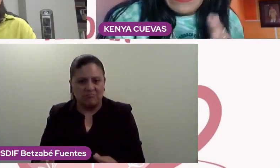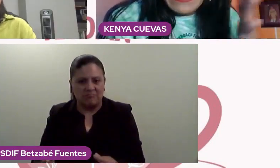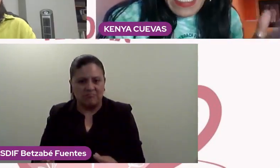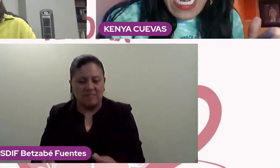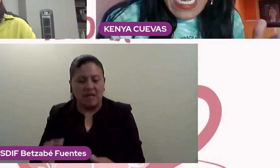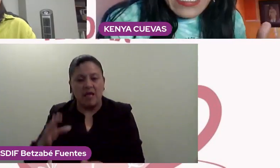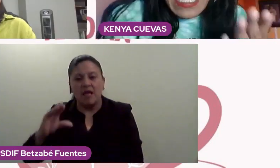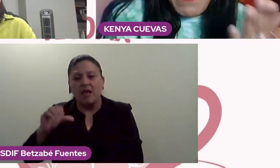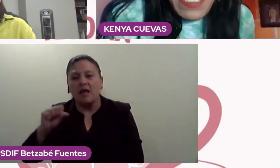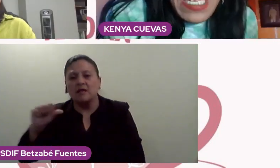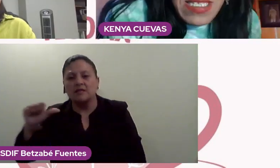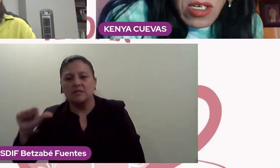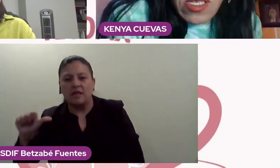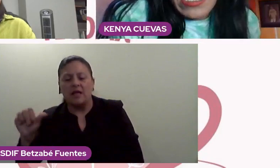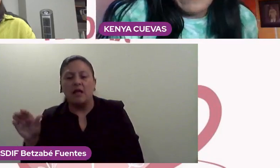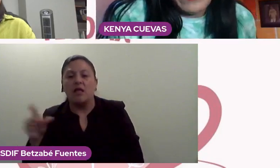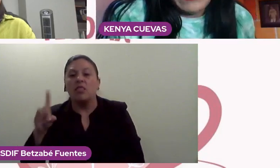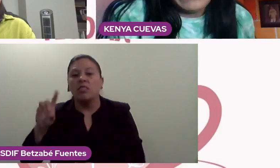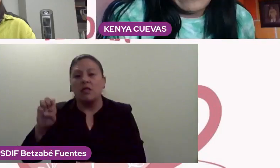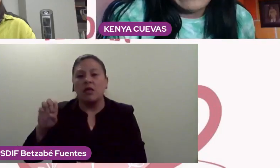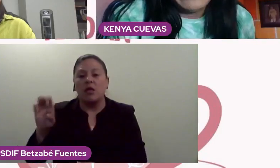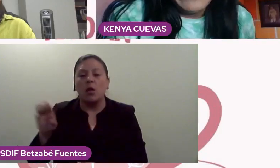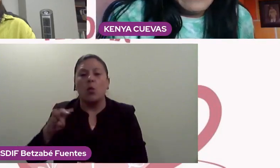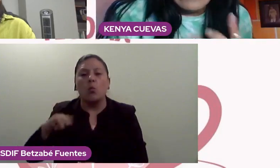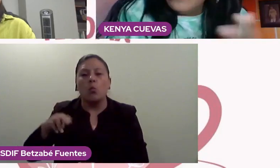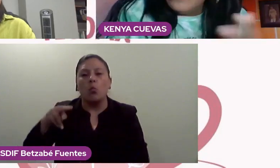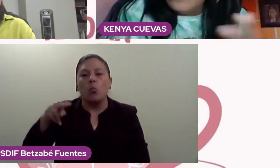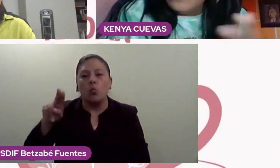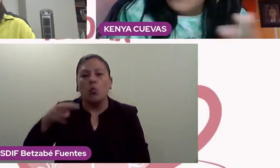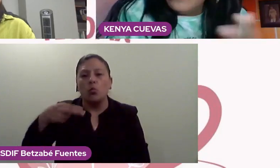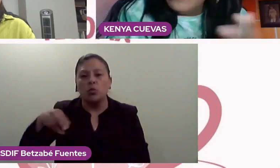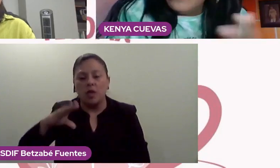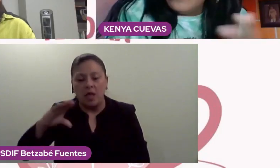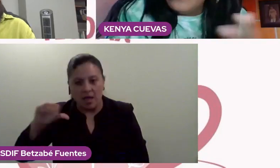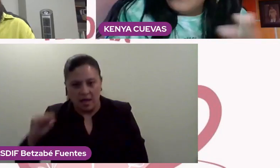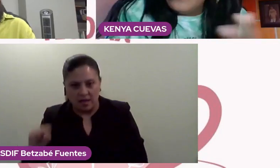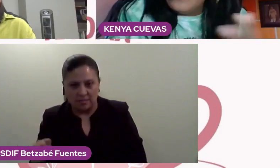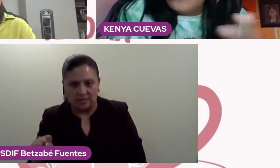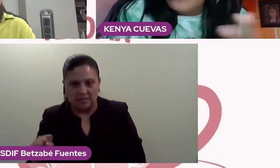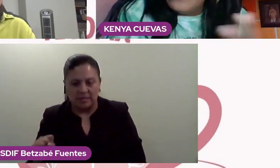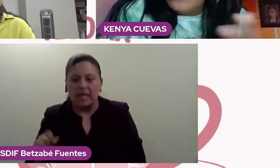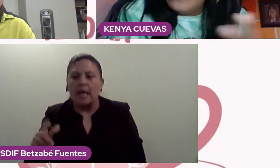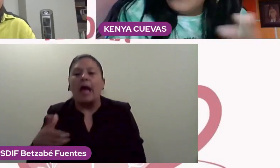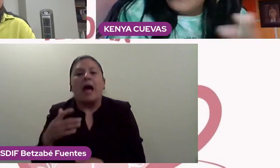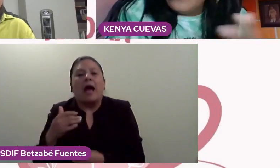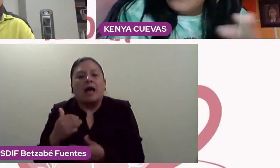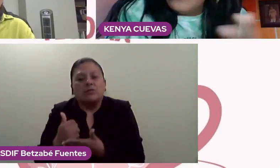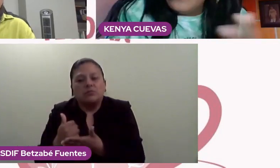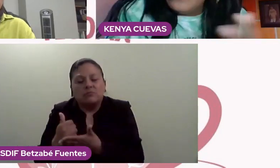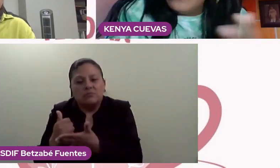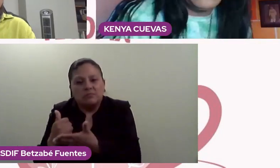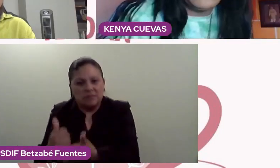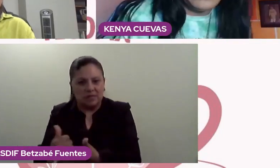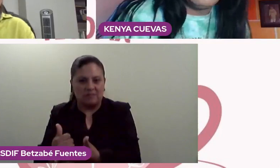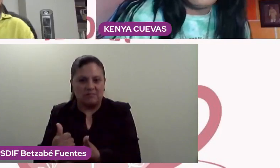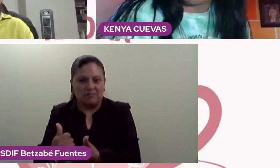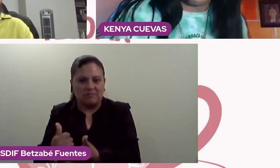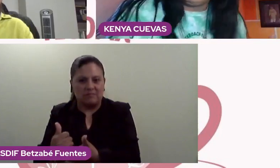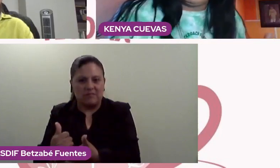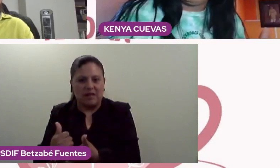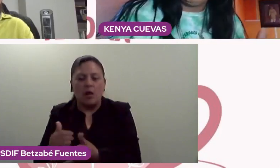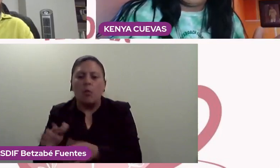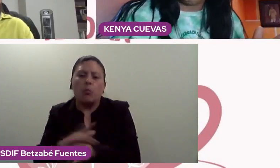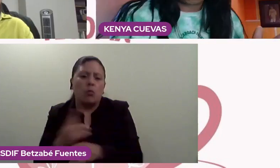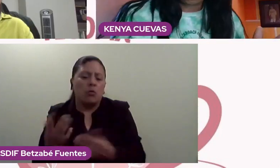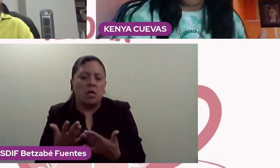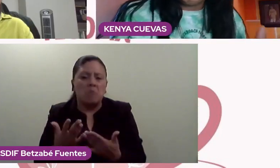decide brindarle servicios a las mujeres trans que no tenían un acompañamiento por ninguna parte de la institucionalidad